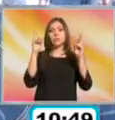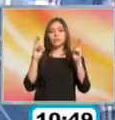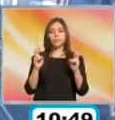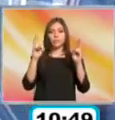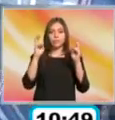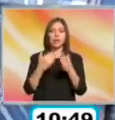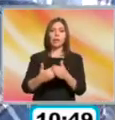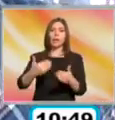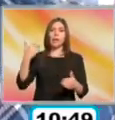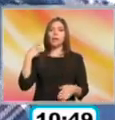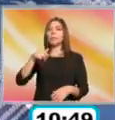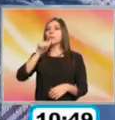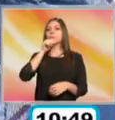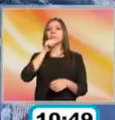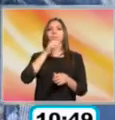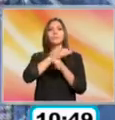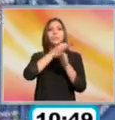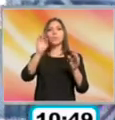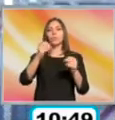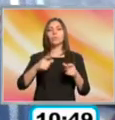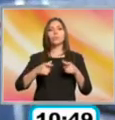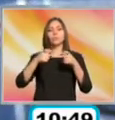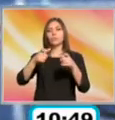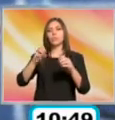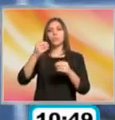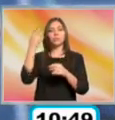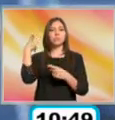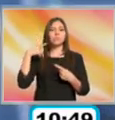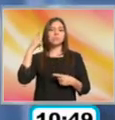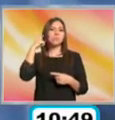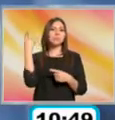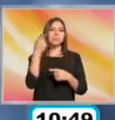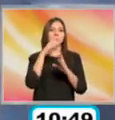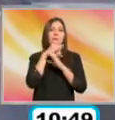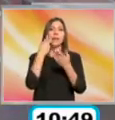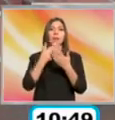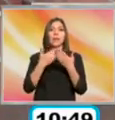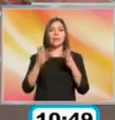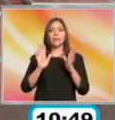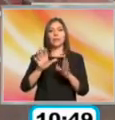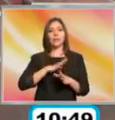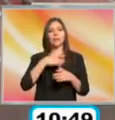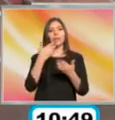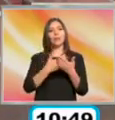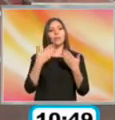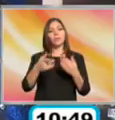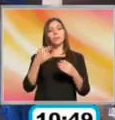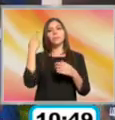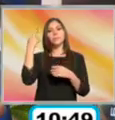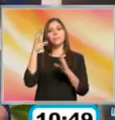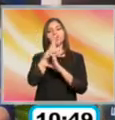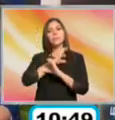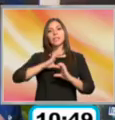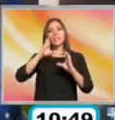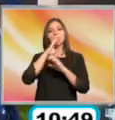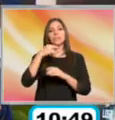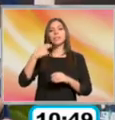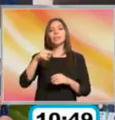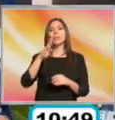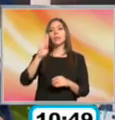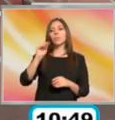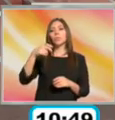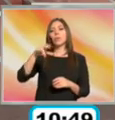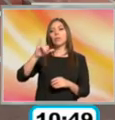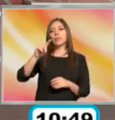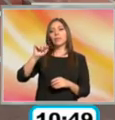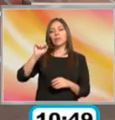salido Pero no al habían público. salido así muy fuerte, ¿no? Y pues ahí están. Ahora les vamos a presentar un tema que se llama Boquita Sensual